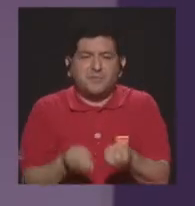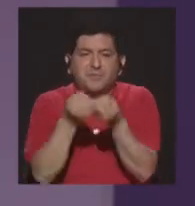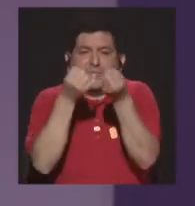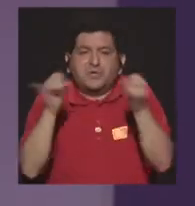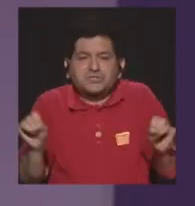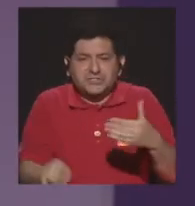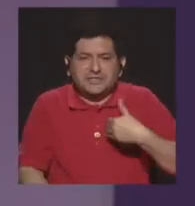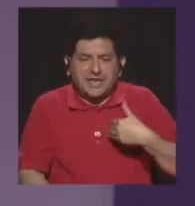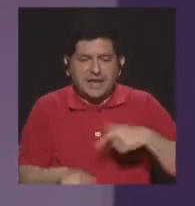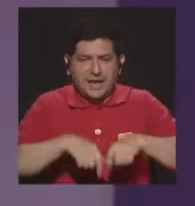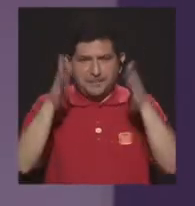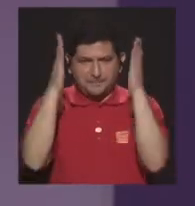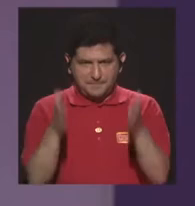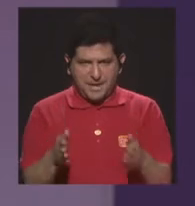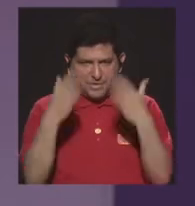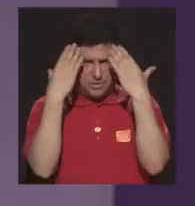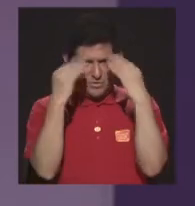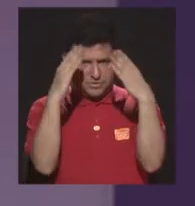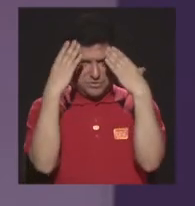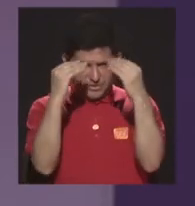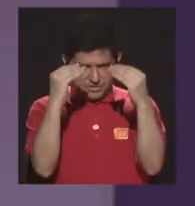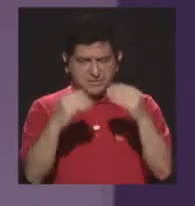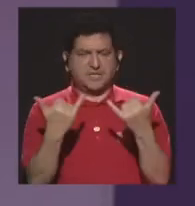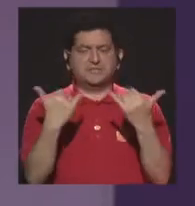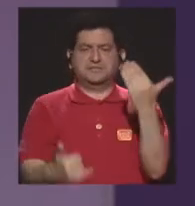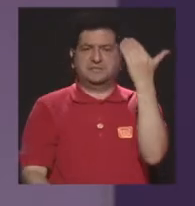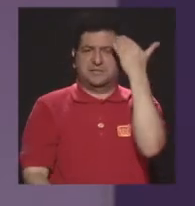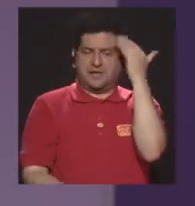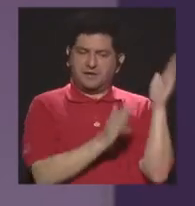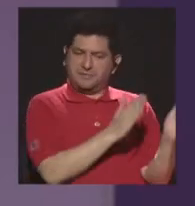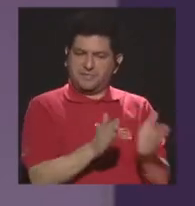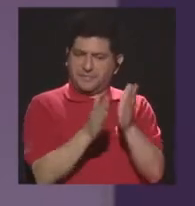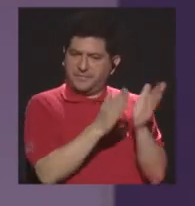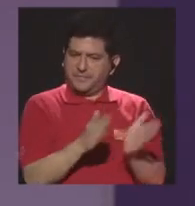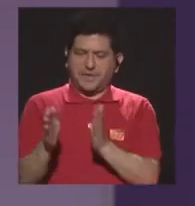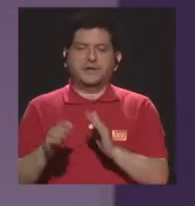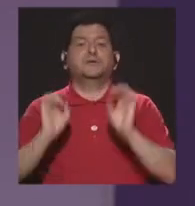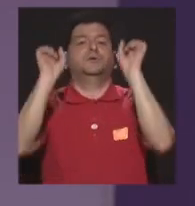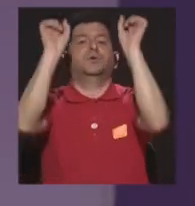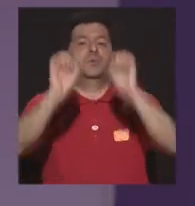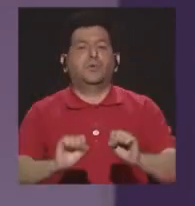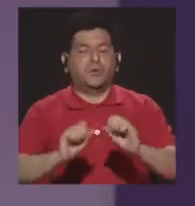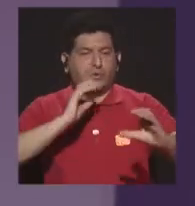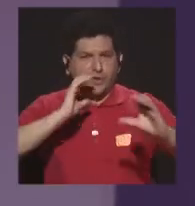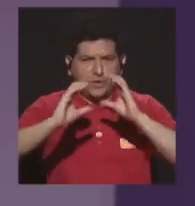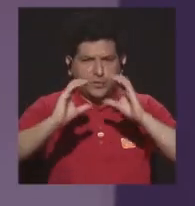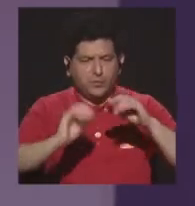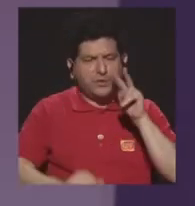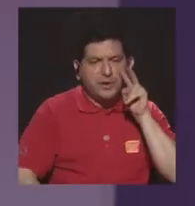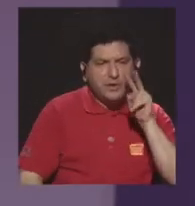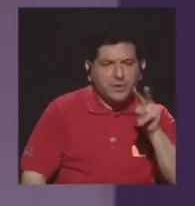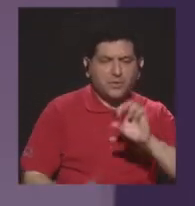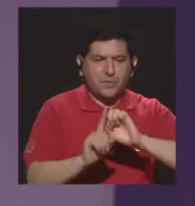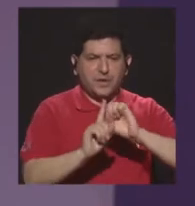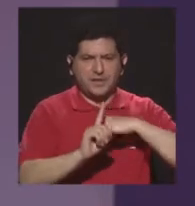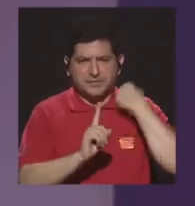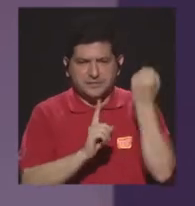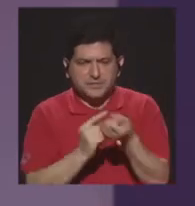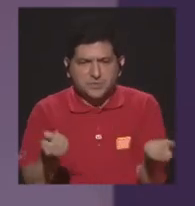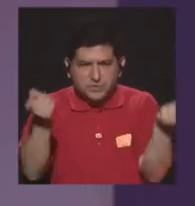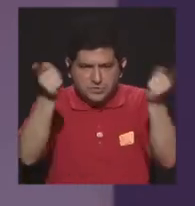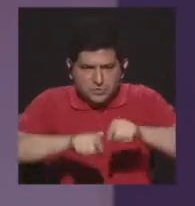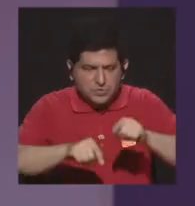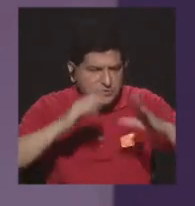tenemos periodistas informados o informadas y preparadas para que puedan comunicar y ver los fenómenos sociales de los que